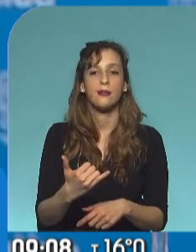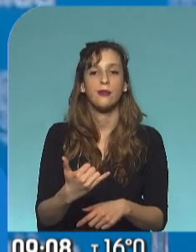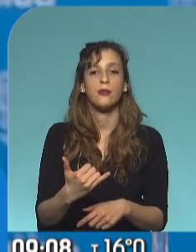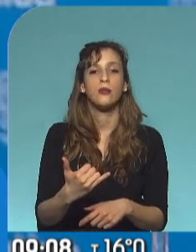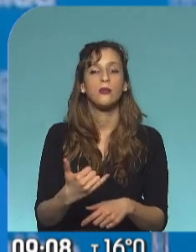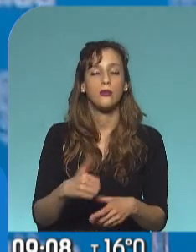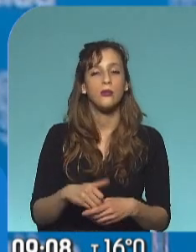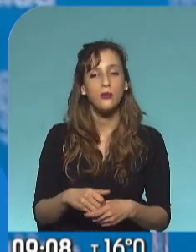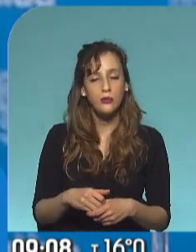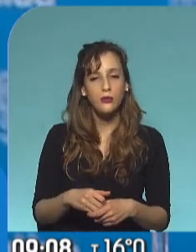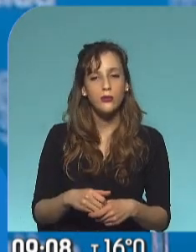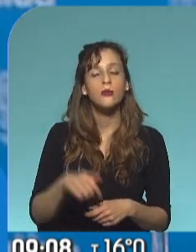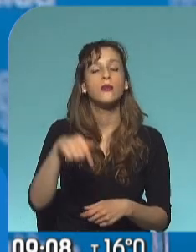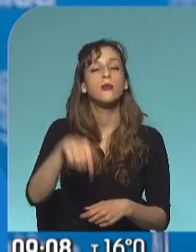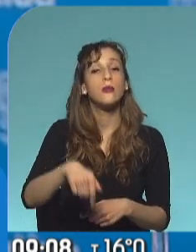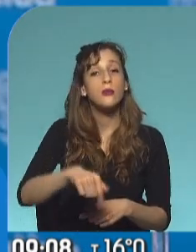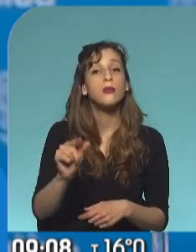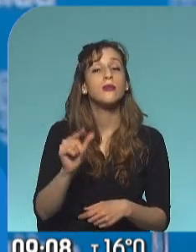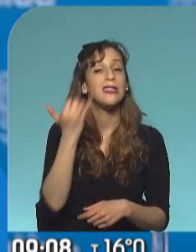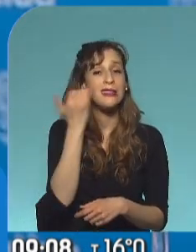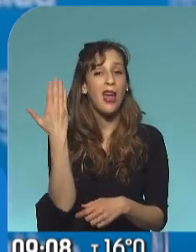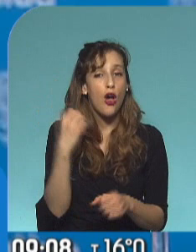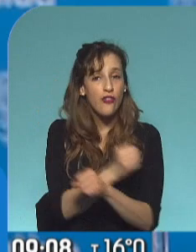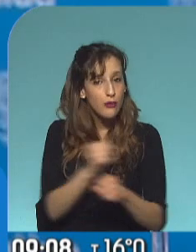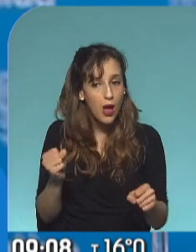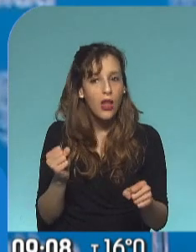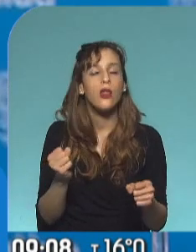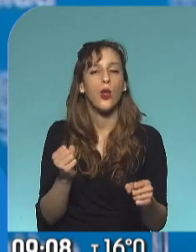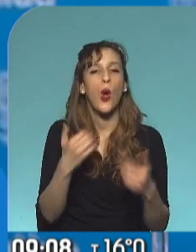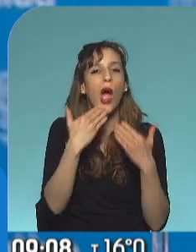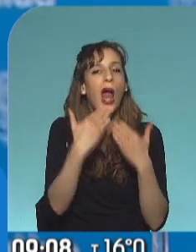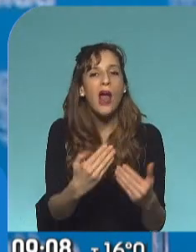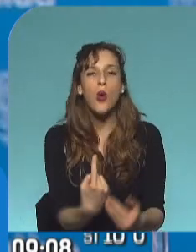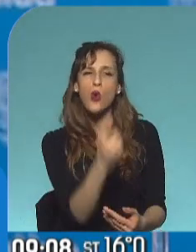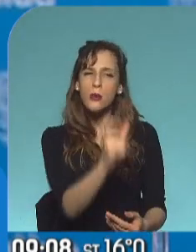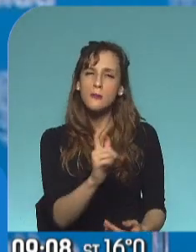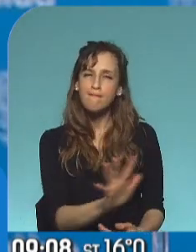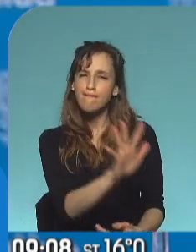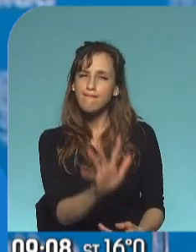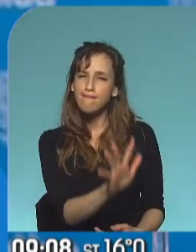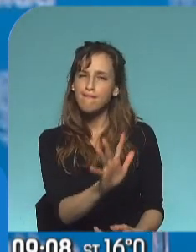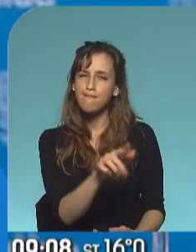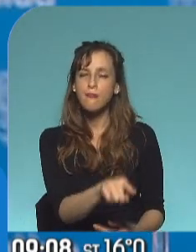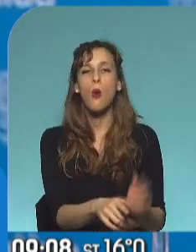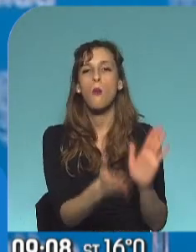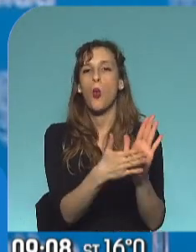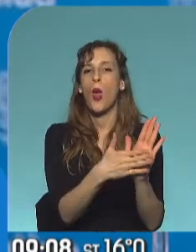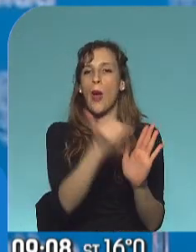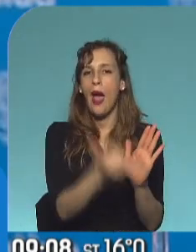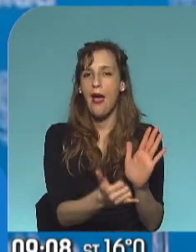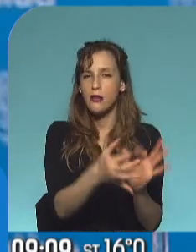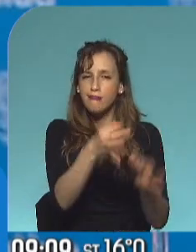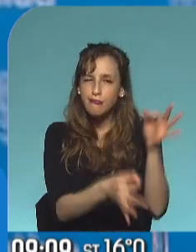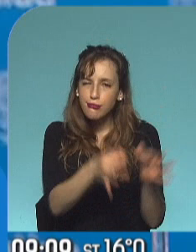coronavirus actualmente estábamos confirmando los casos a partir de un caso sospechoso con una prueba de laboratorio pcr